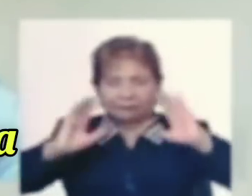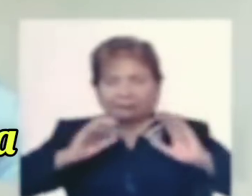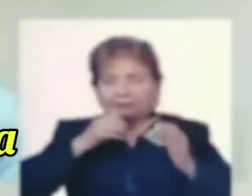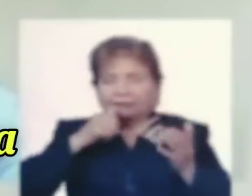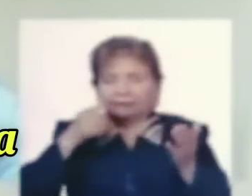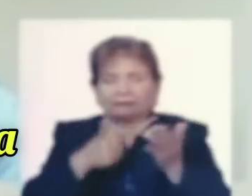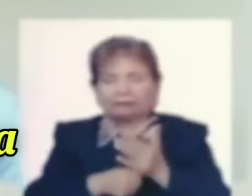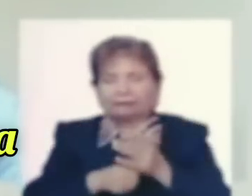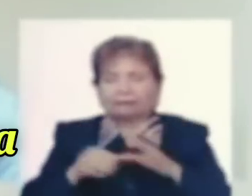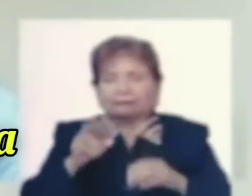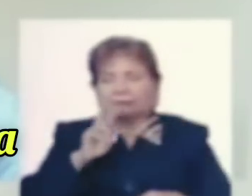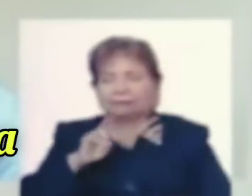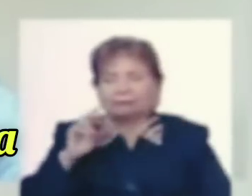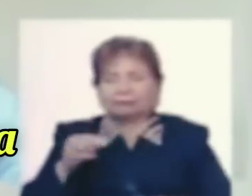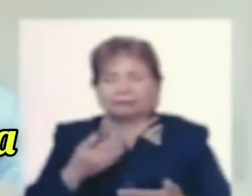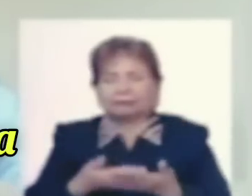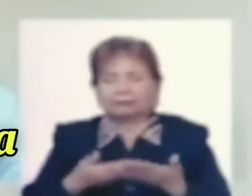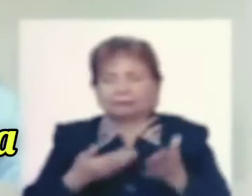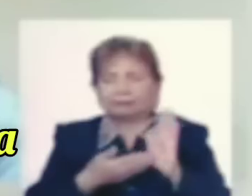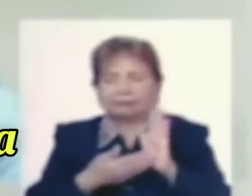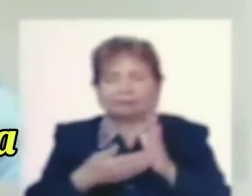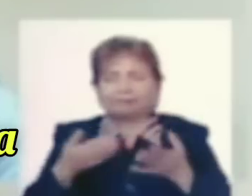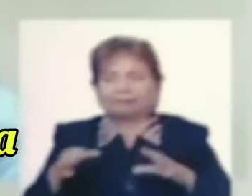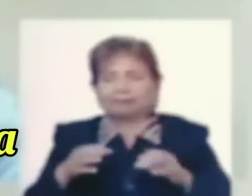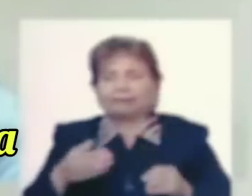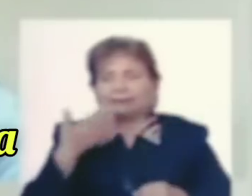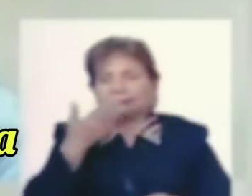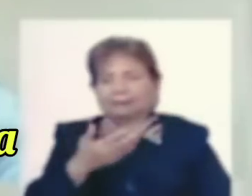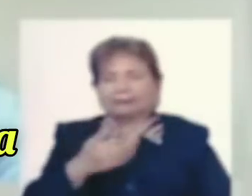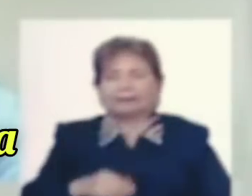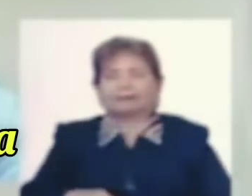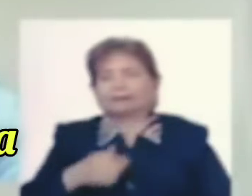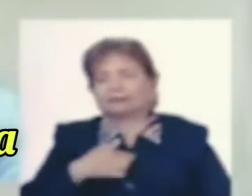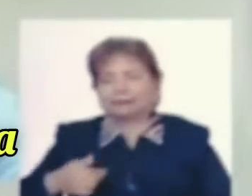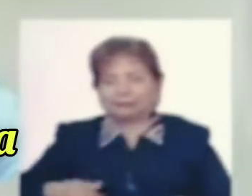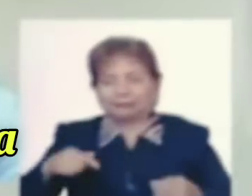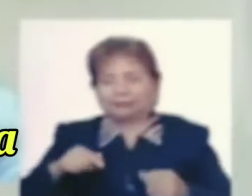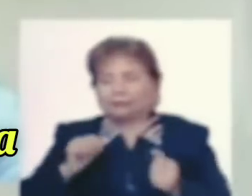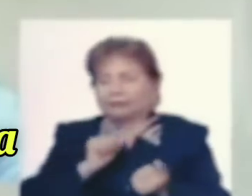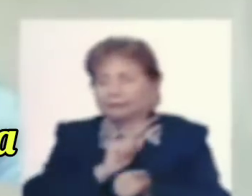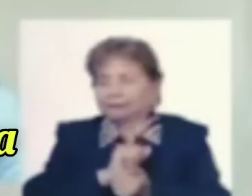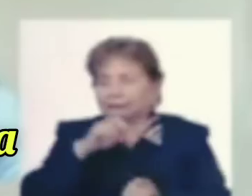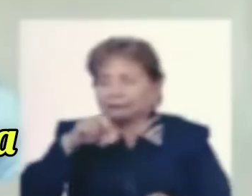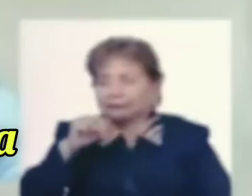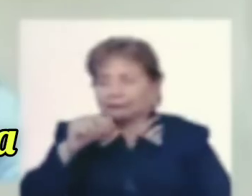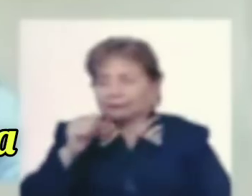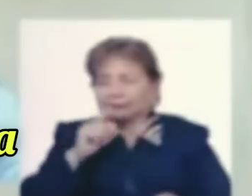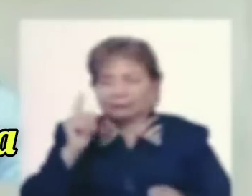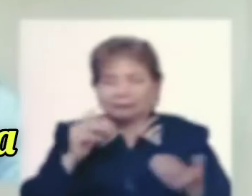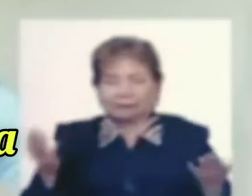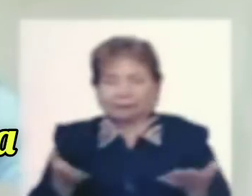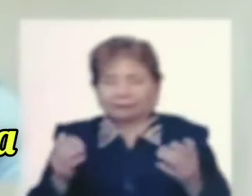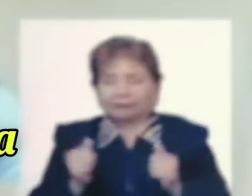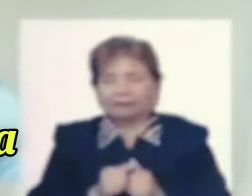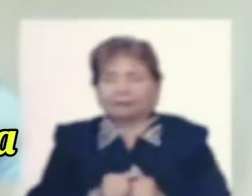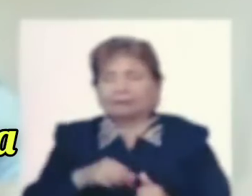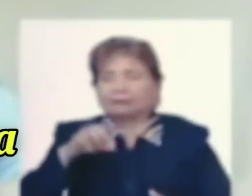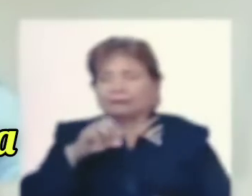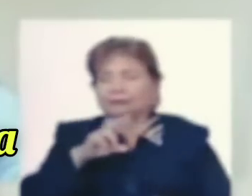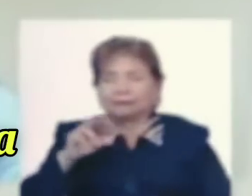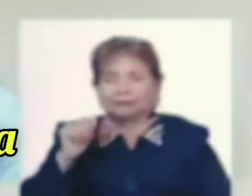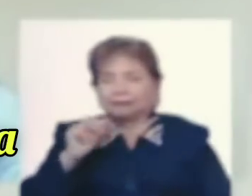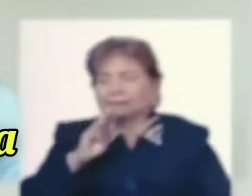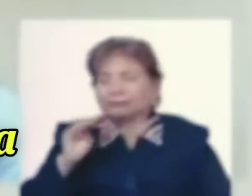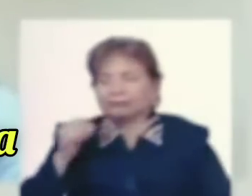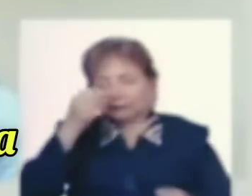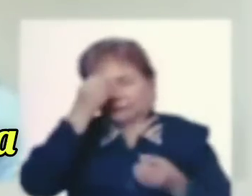oficio 144-2022 que vuestra ilustre presidencia le ha hecho llegar al penal. El hecho de no estar en la sala Raúl Porra Barrechea en forma